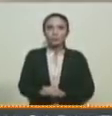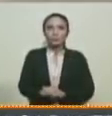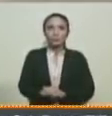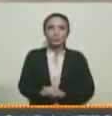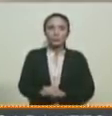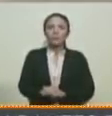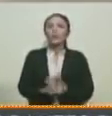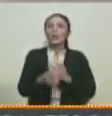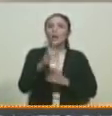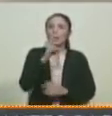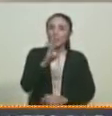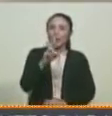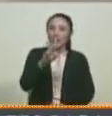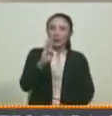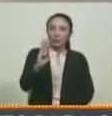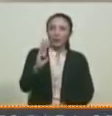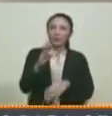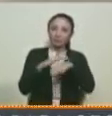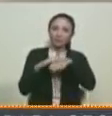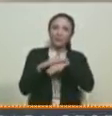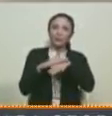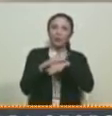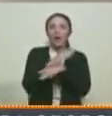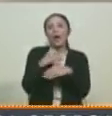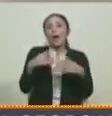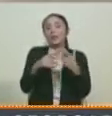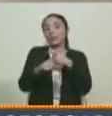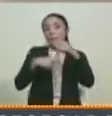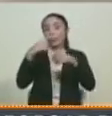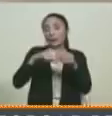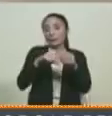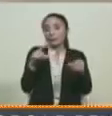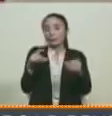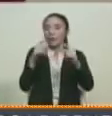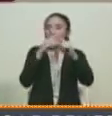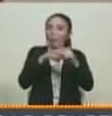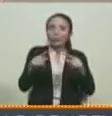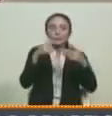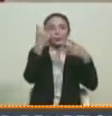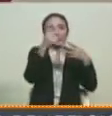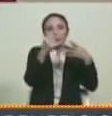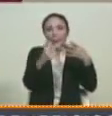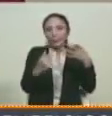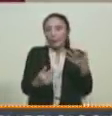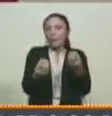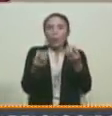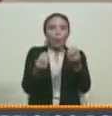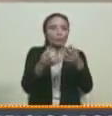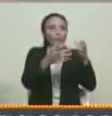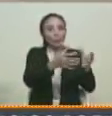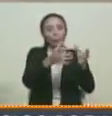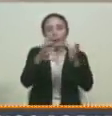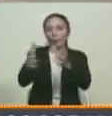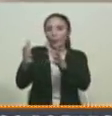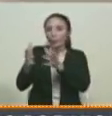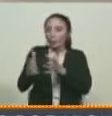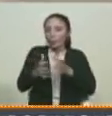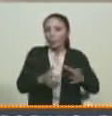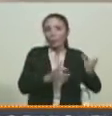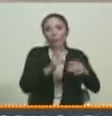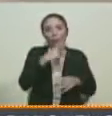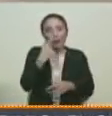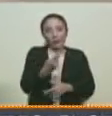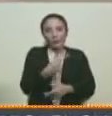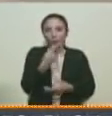60 salió del Partido Comunista, FAL, PRB FAL, Fuerza Armada de Liberación